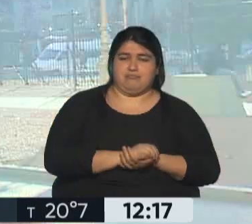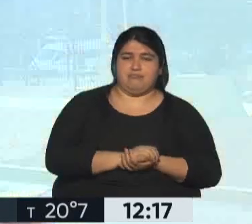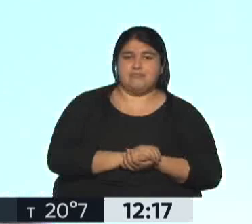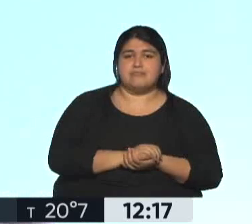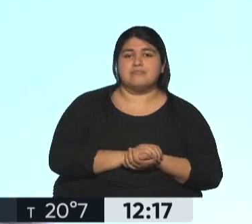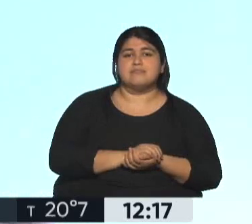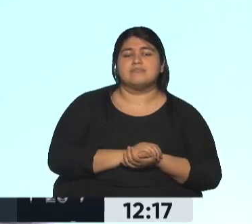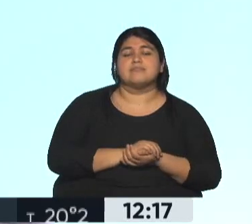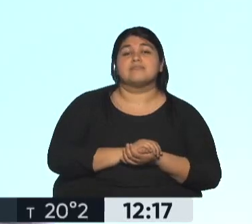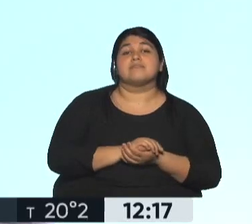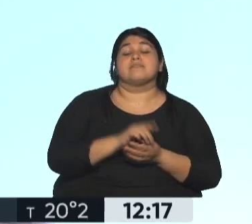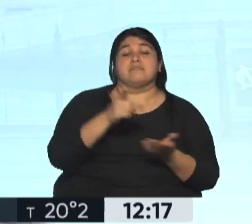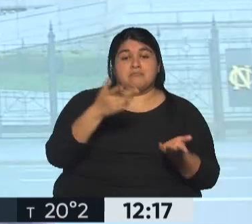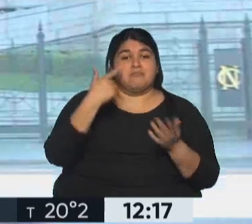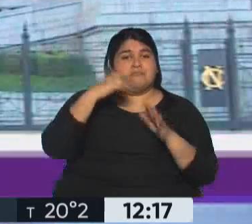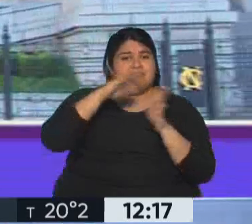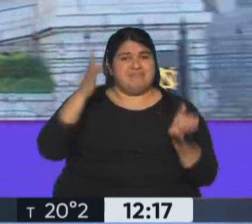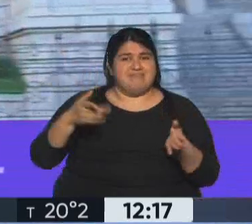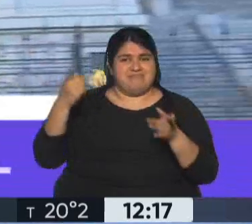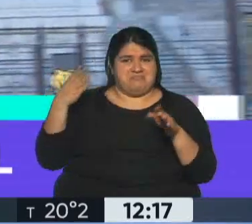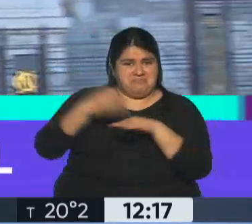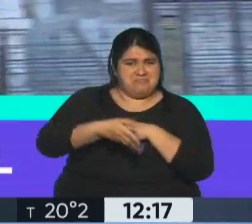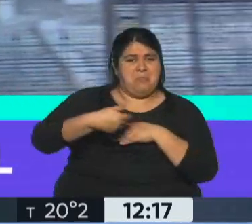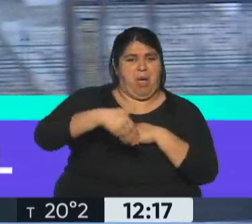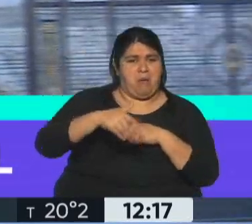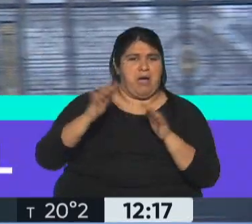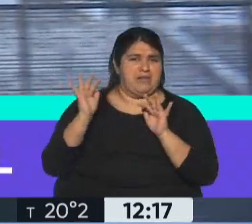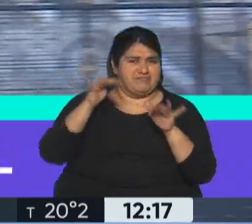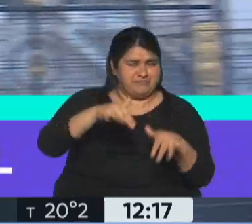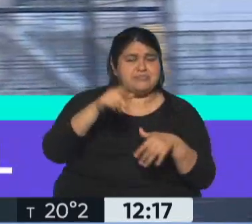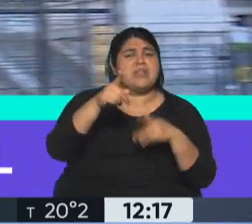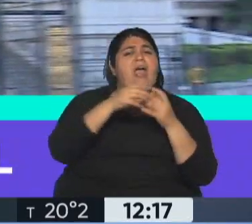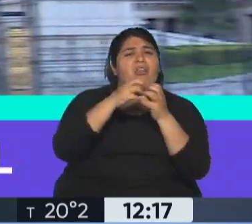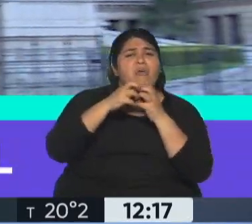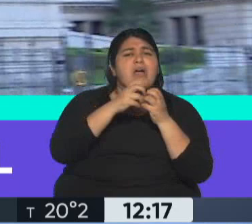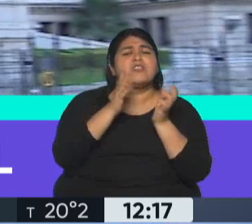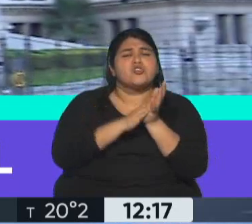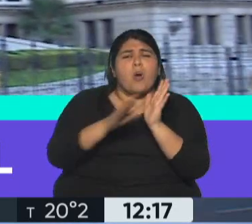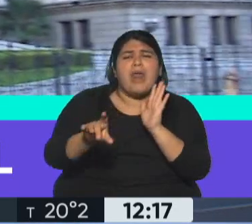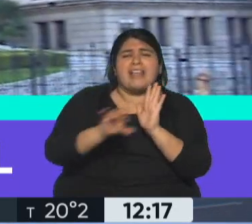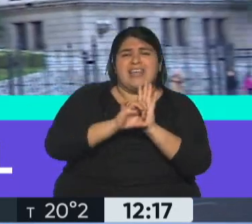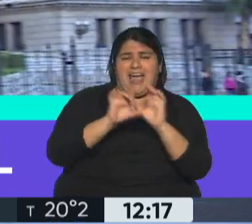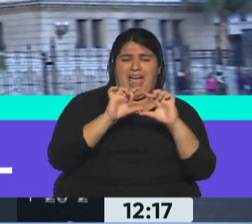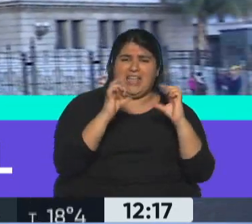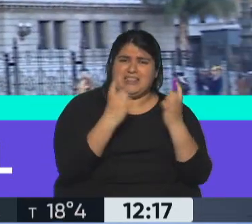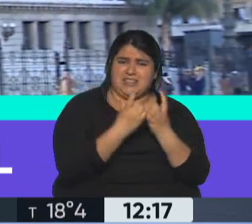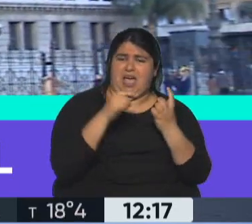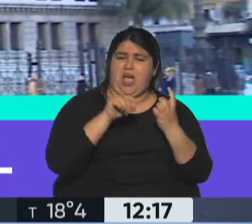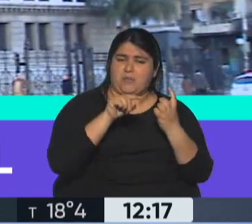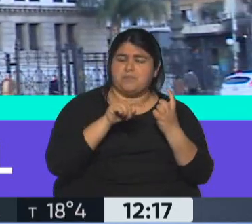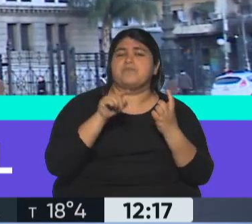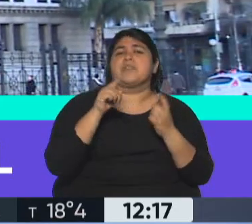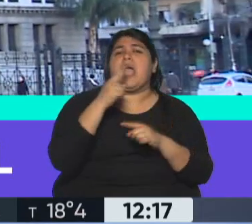el complejo legislativo de la presencialidad plena que comenzará con el debate del etiquetado de alimentos con media sanción del senado